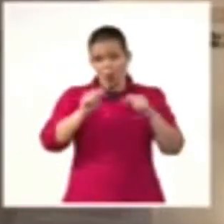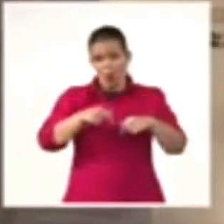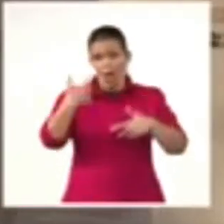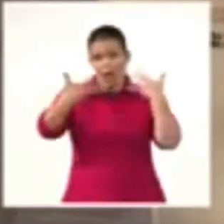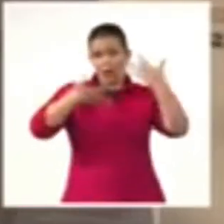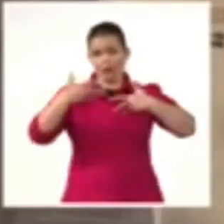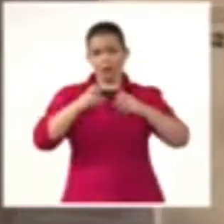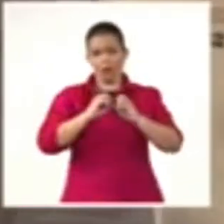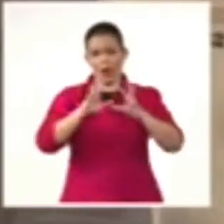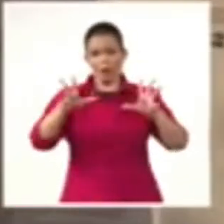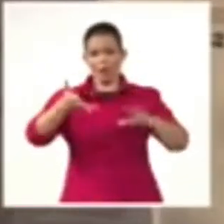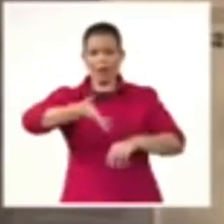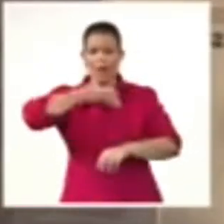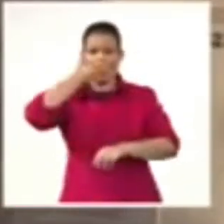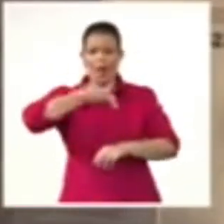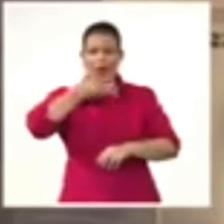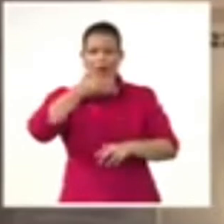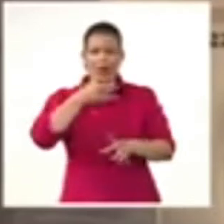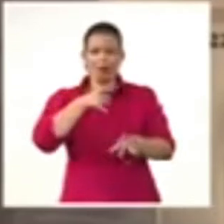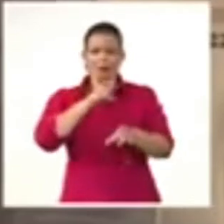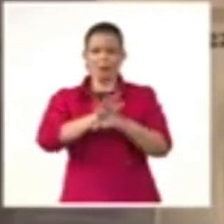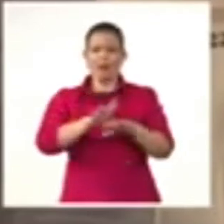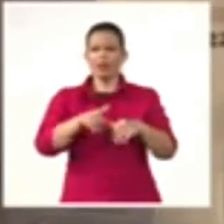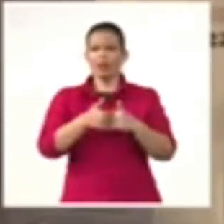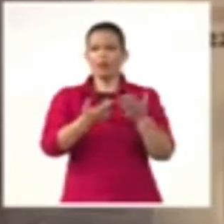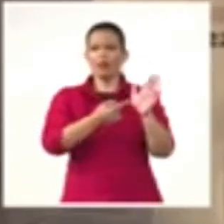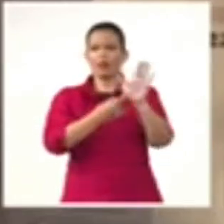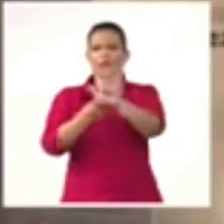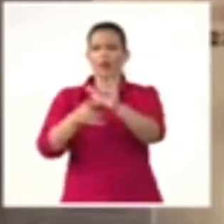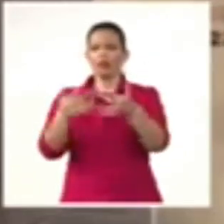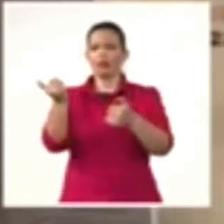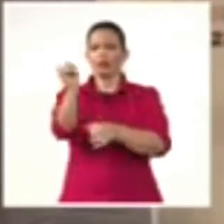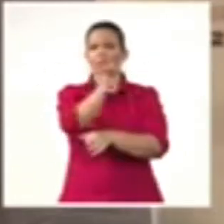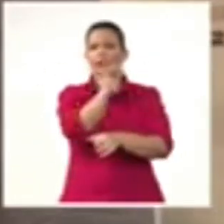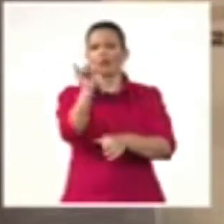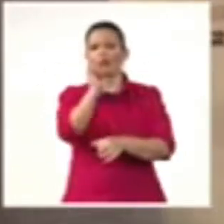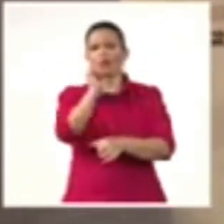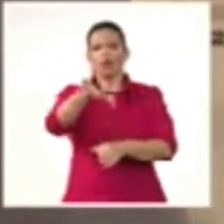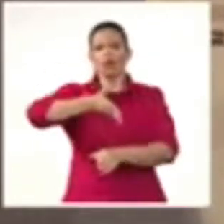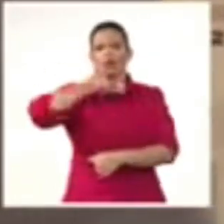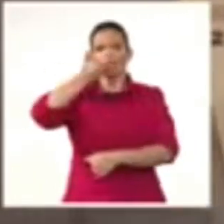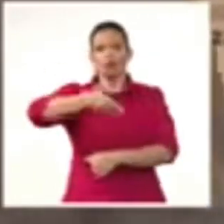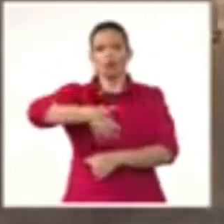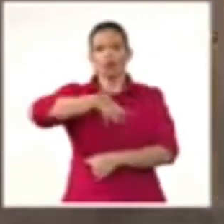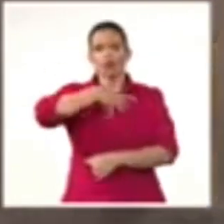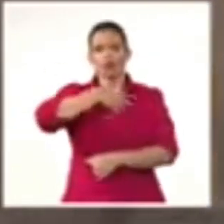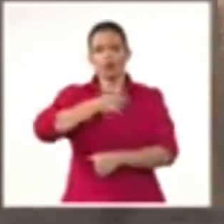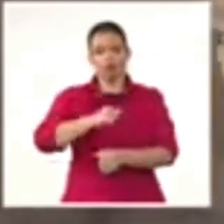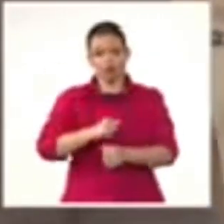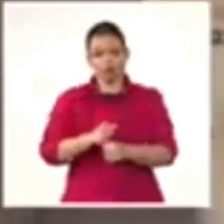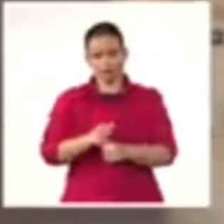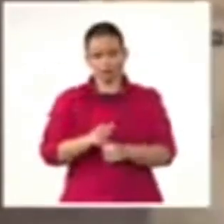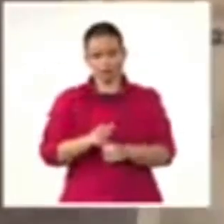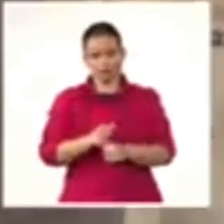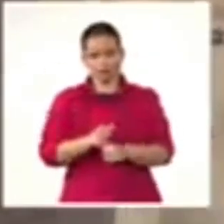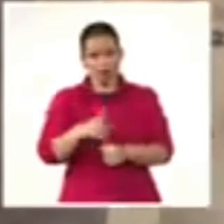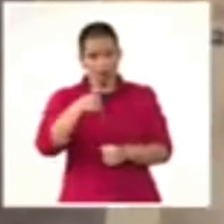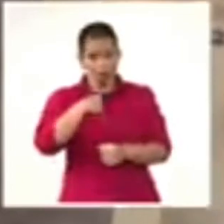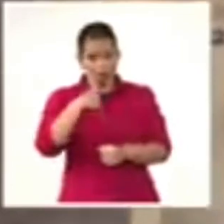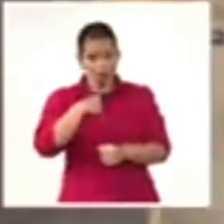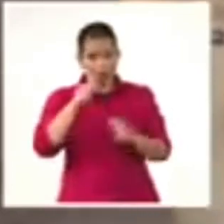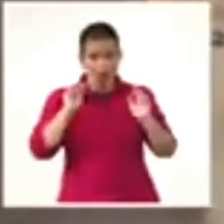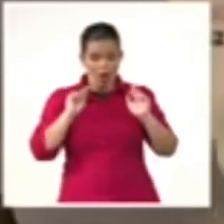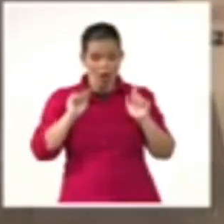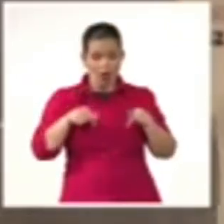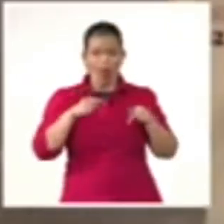del 26 de julio en los años 60 del siglo pasado. Me gustaría reiterarlas ahora como